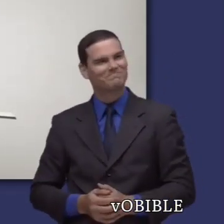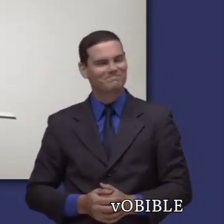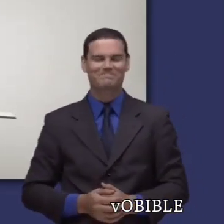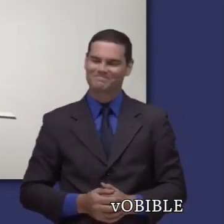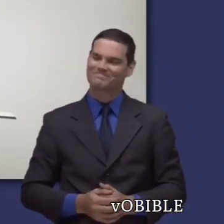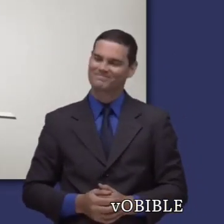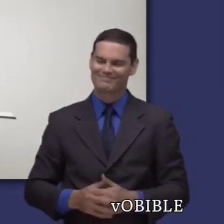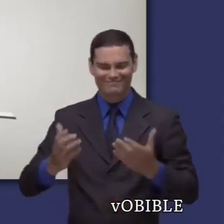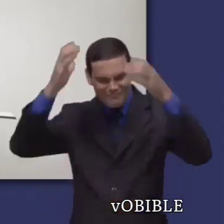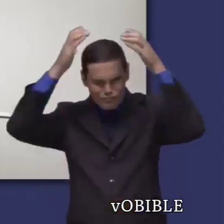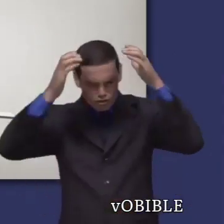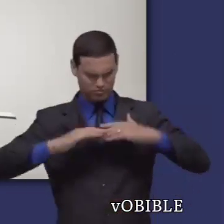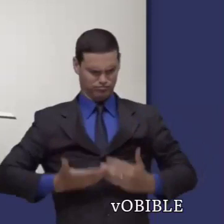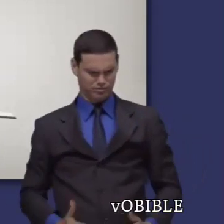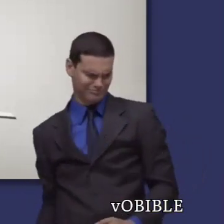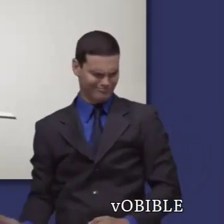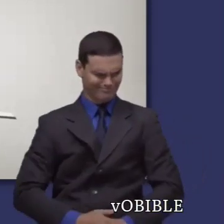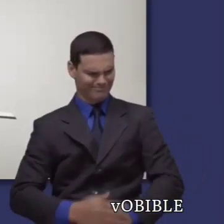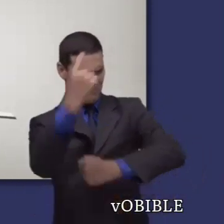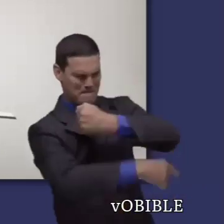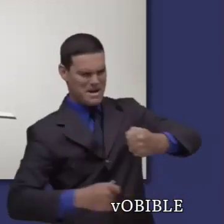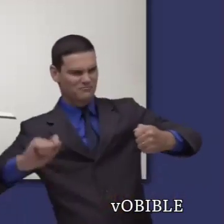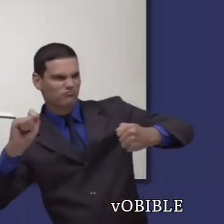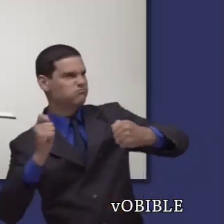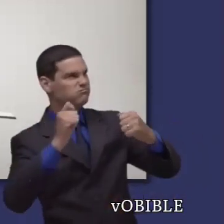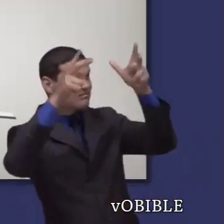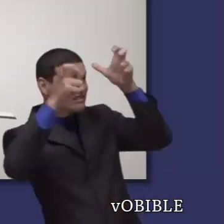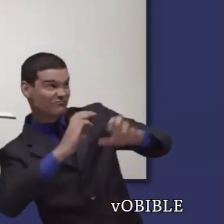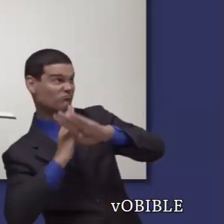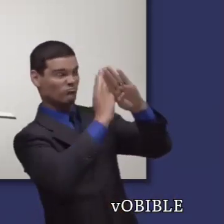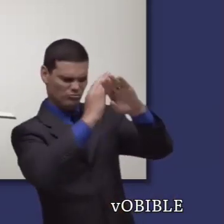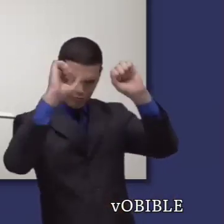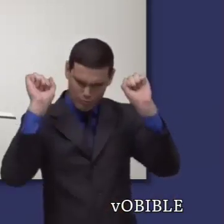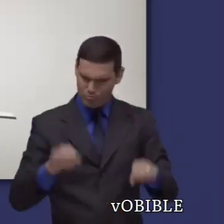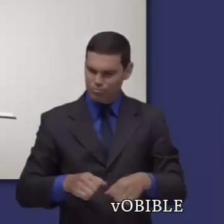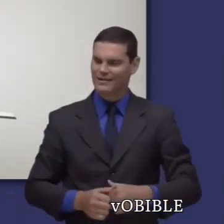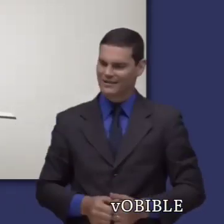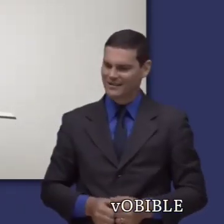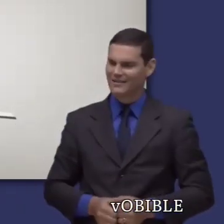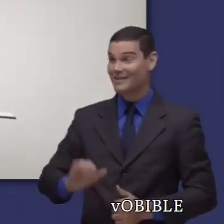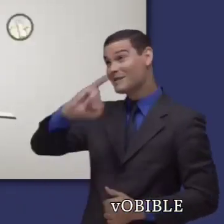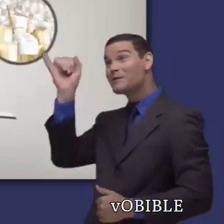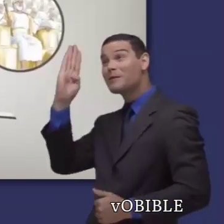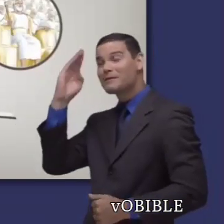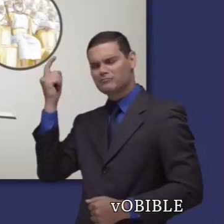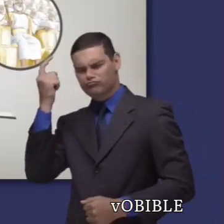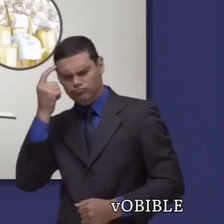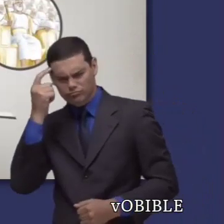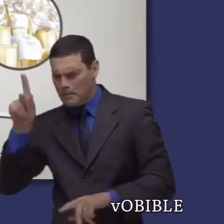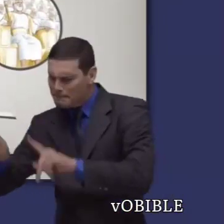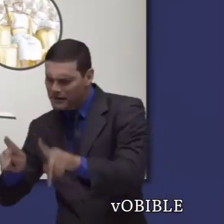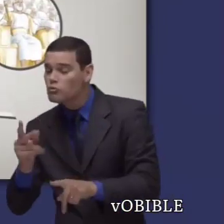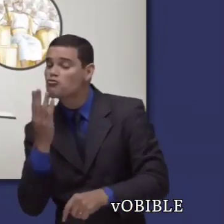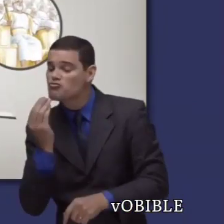Jehová, en que debemos ponernos la armadura espiritual completa, y en que el propósito de Jehová es que tanto judíos como